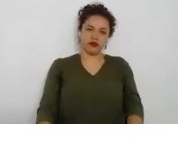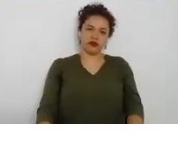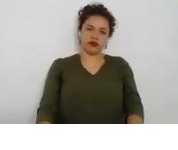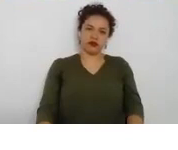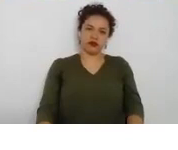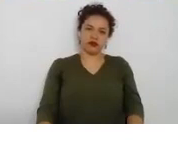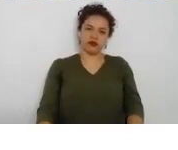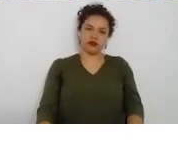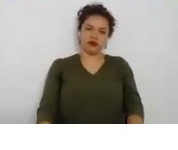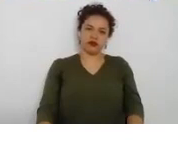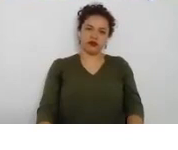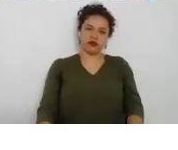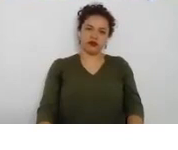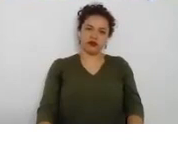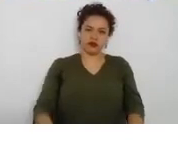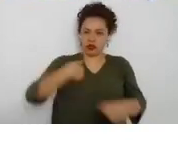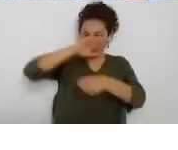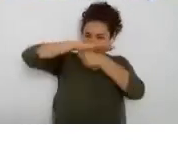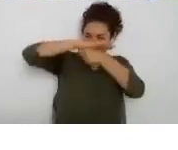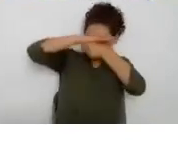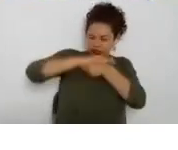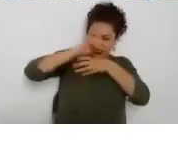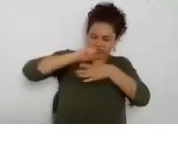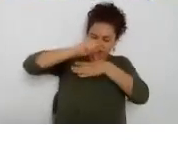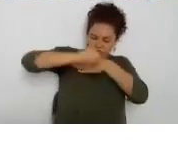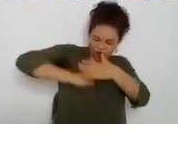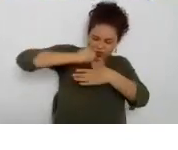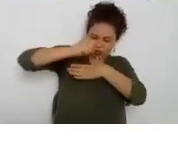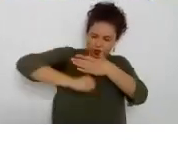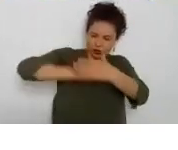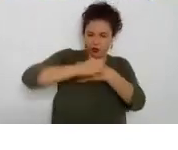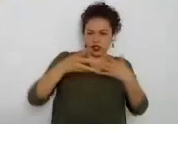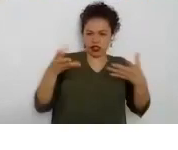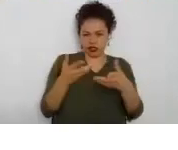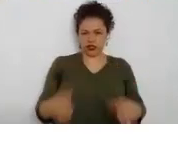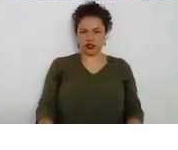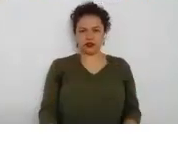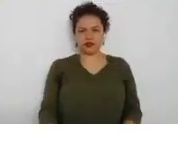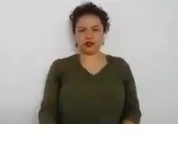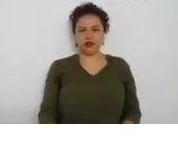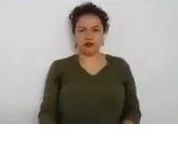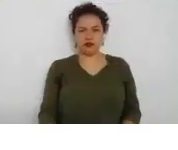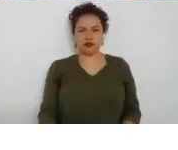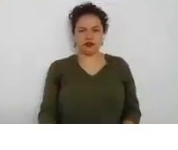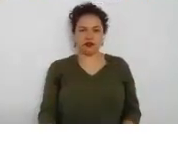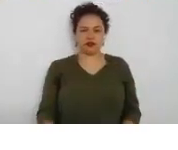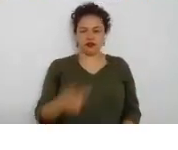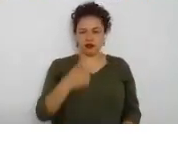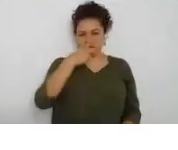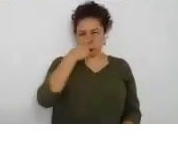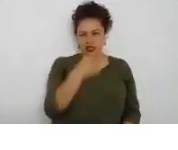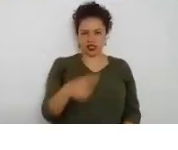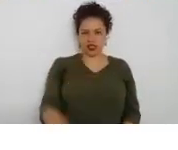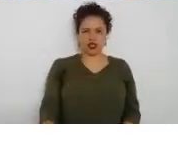realizando la debida presión. ¿Ok? Ahora bien, les había comentado que no podríamos cubrir lo que